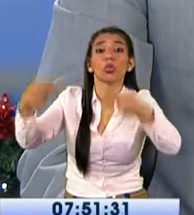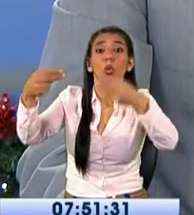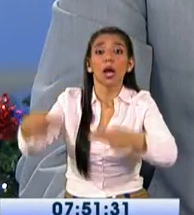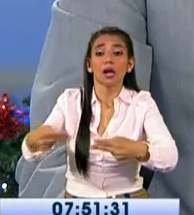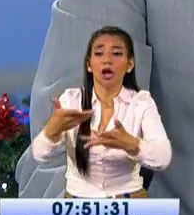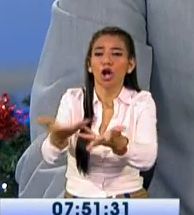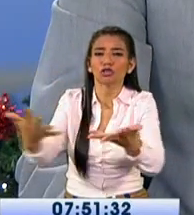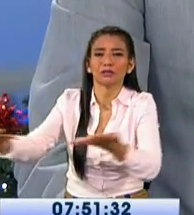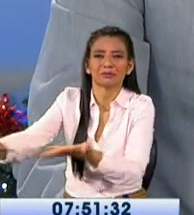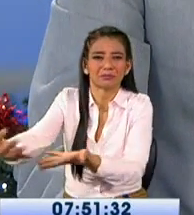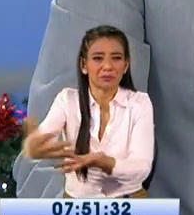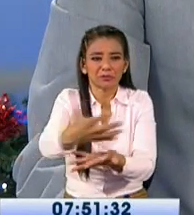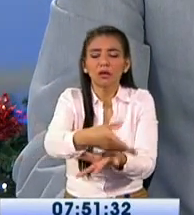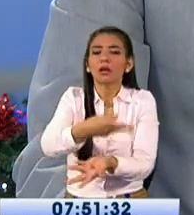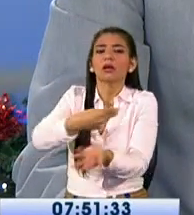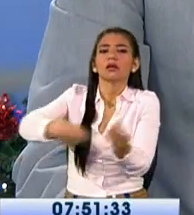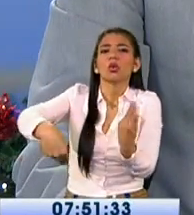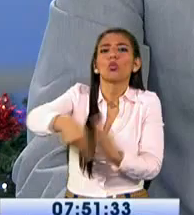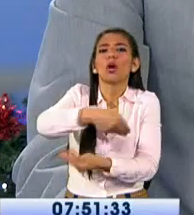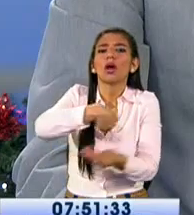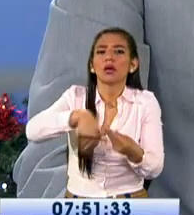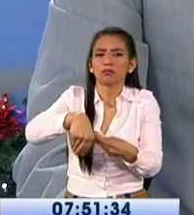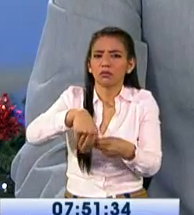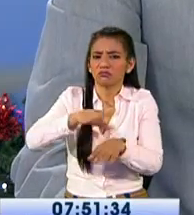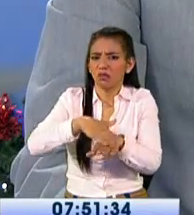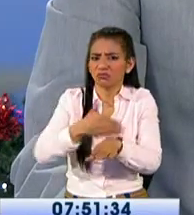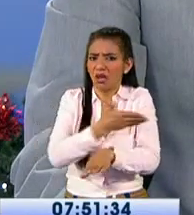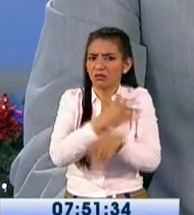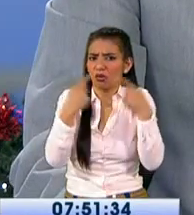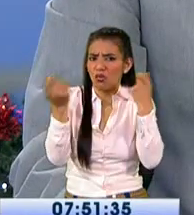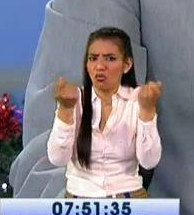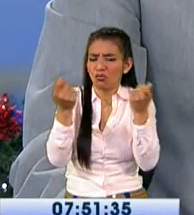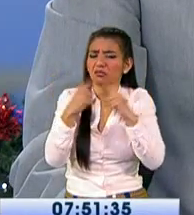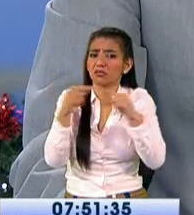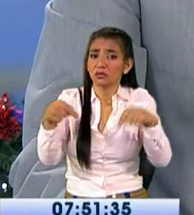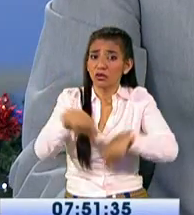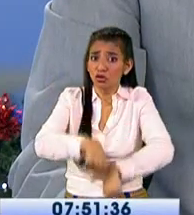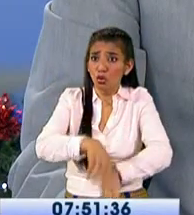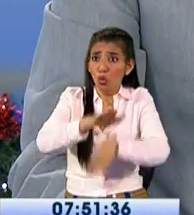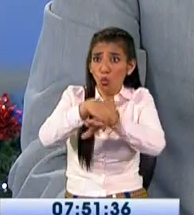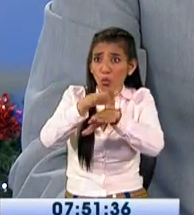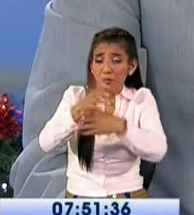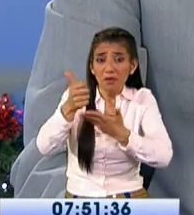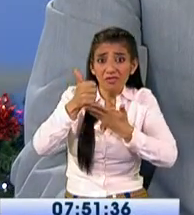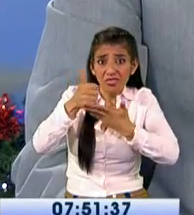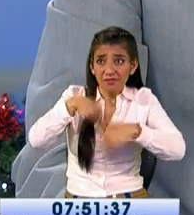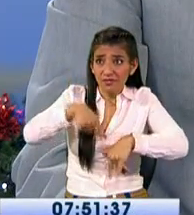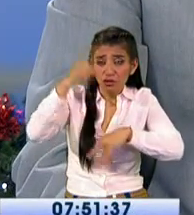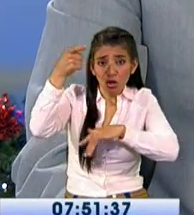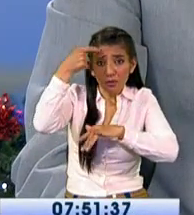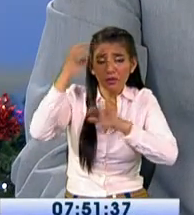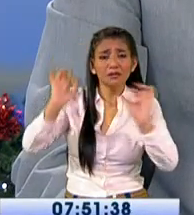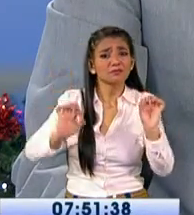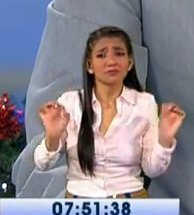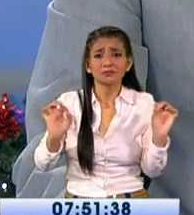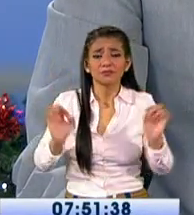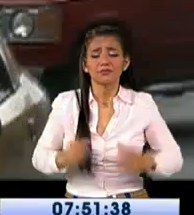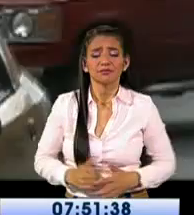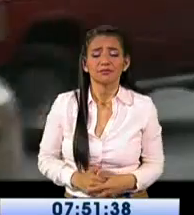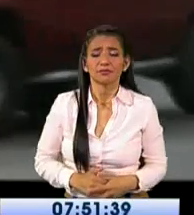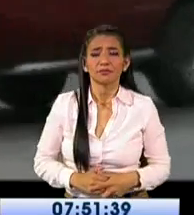de la mercadería incautada en diferentes operativos de control ellos aducen no ser parte de los beneficios otorgados por el gobierno nacional